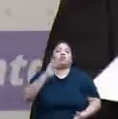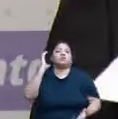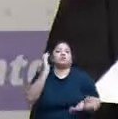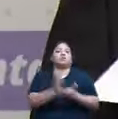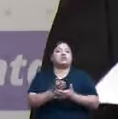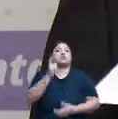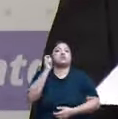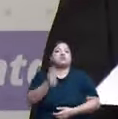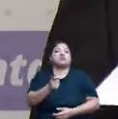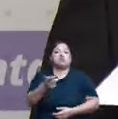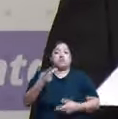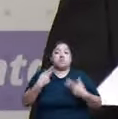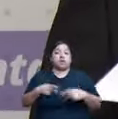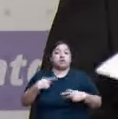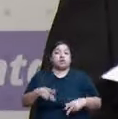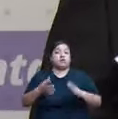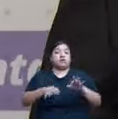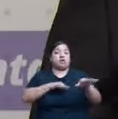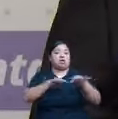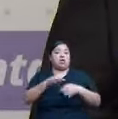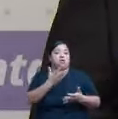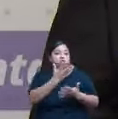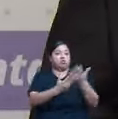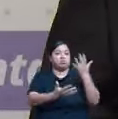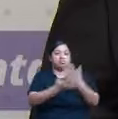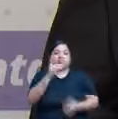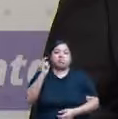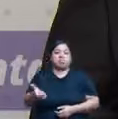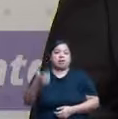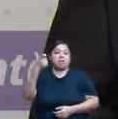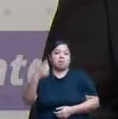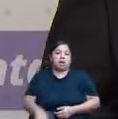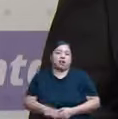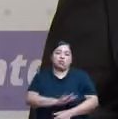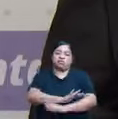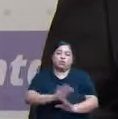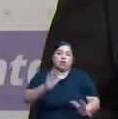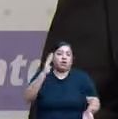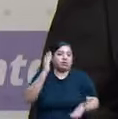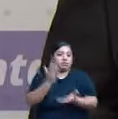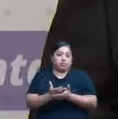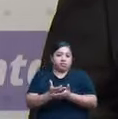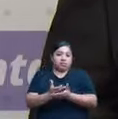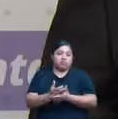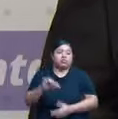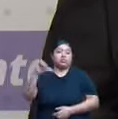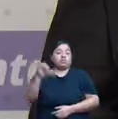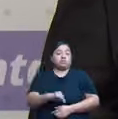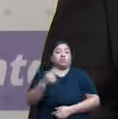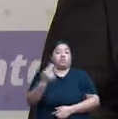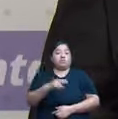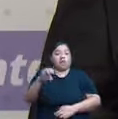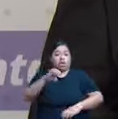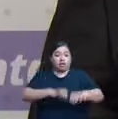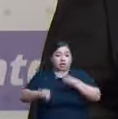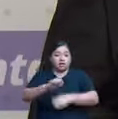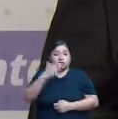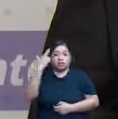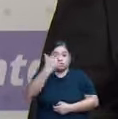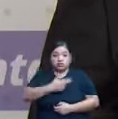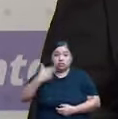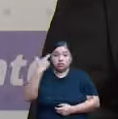dentro de nuestro municipio. Hoy tenemos que revisar a cada una de las empresas porque tenemos leyes y porque lo tenemos que